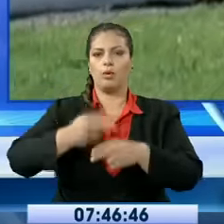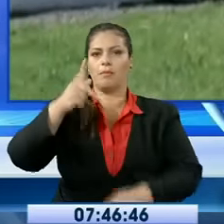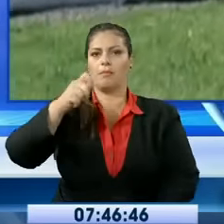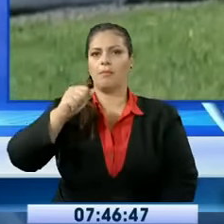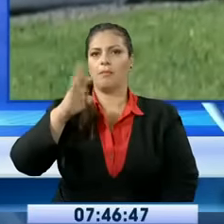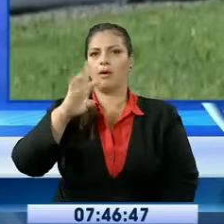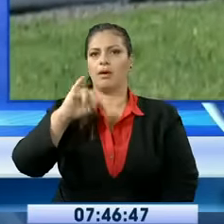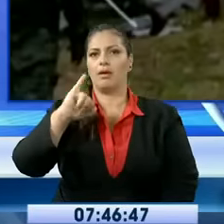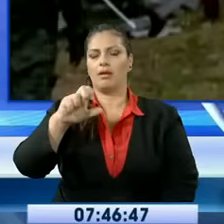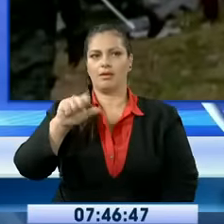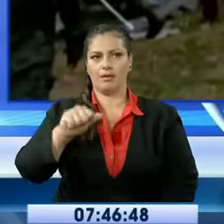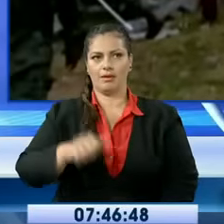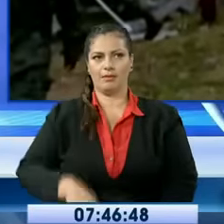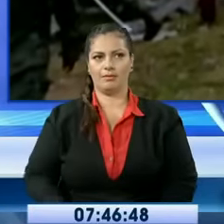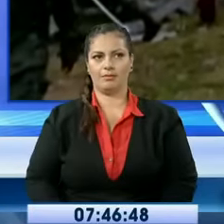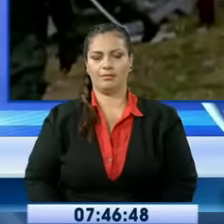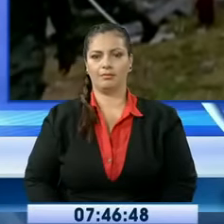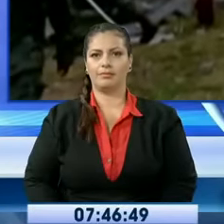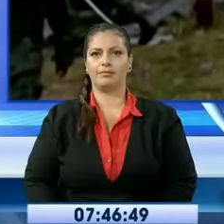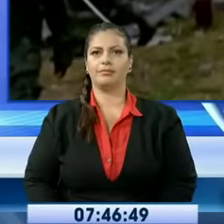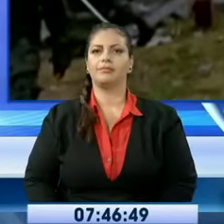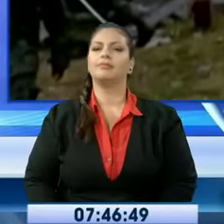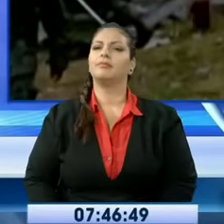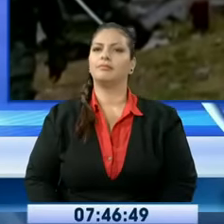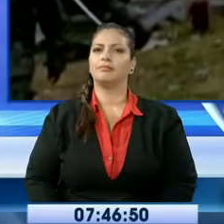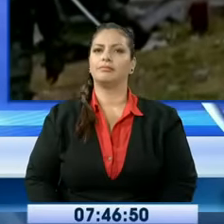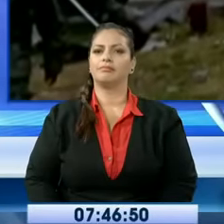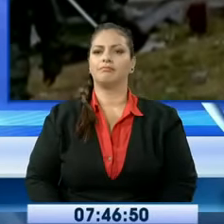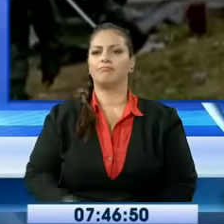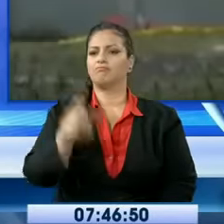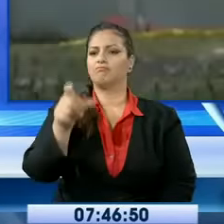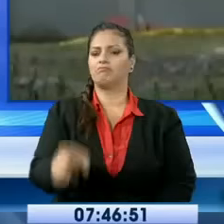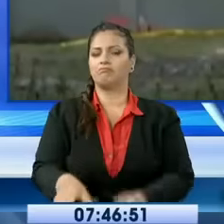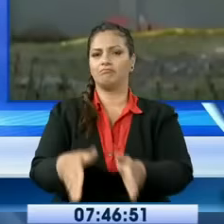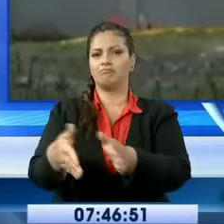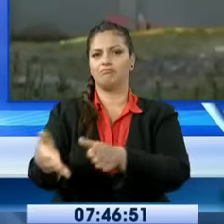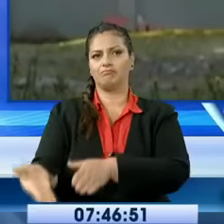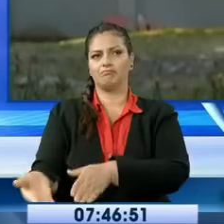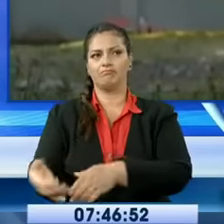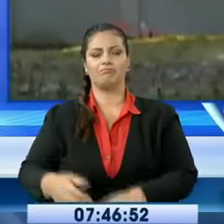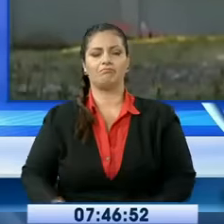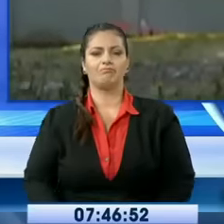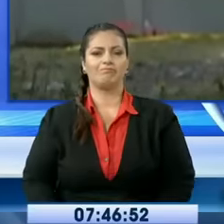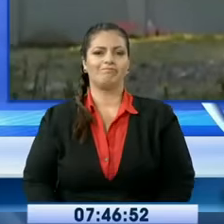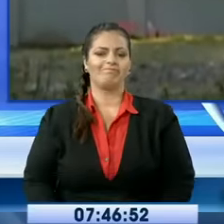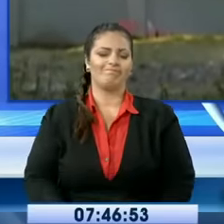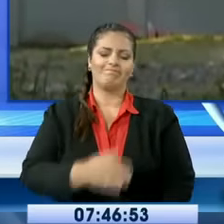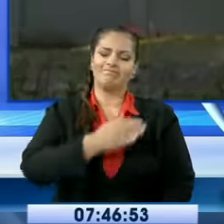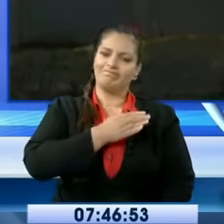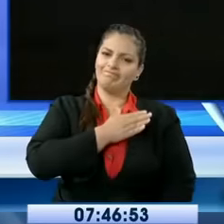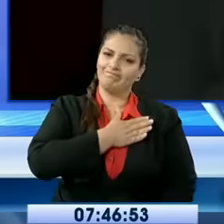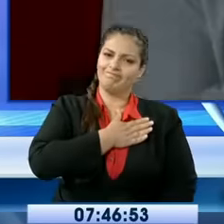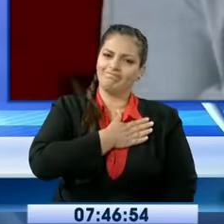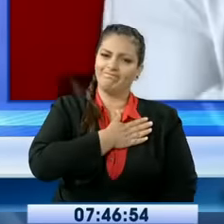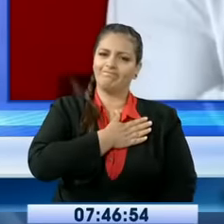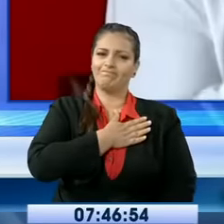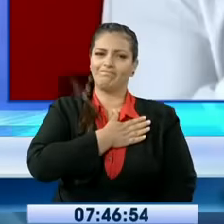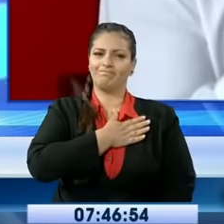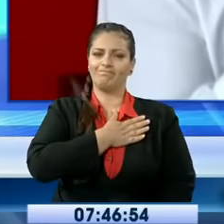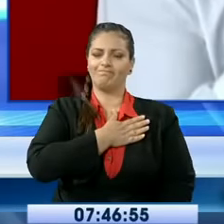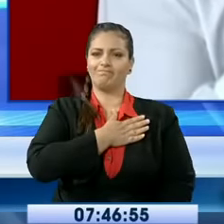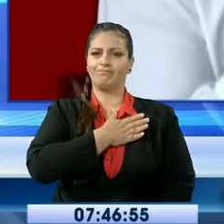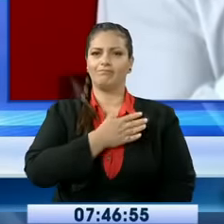incluso infantes de marina que estaban haciendo el curso con ellos. Y ahora, otro desastre, otra dolorosa situación que le cuesta la vida a un cabo